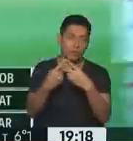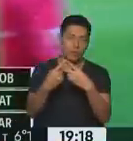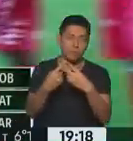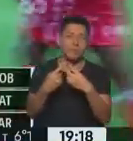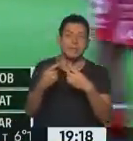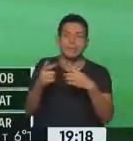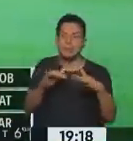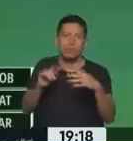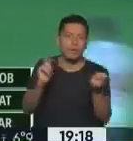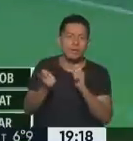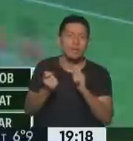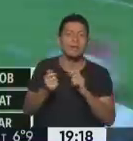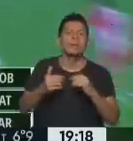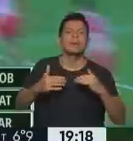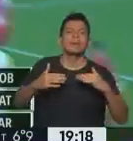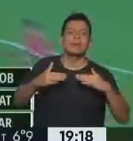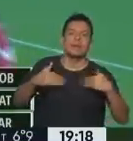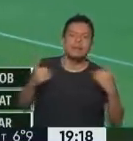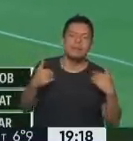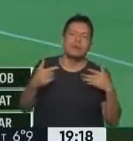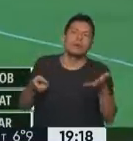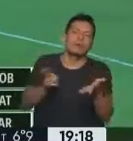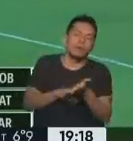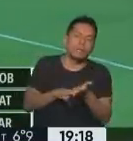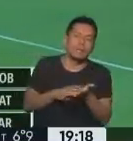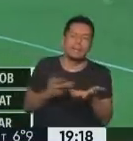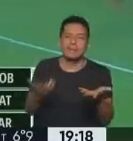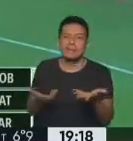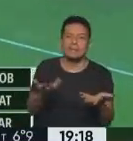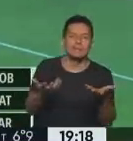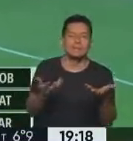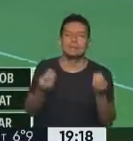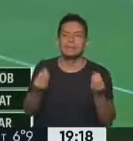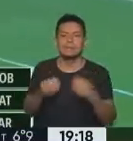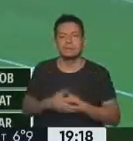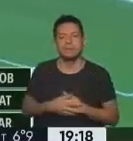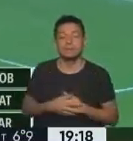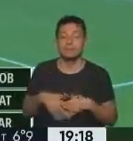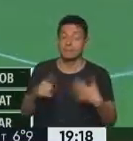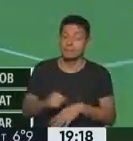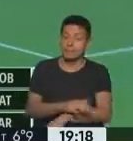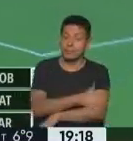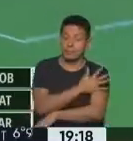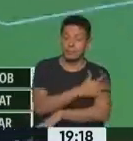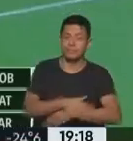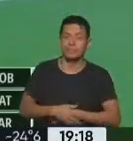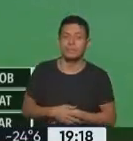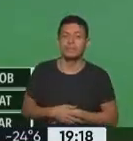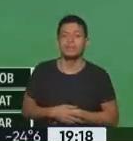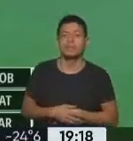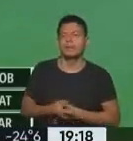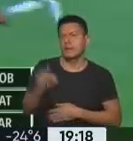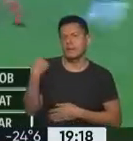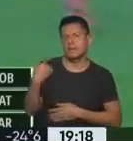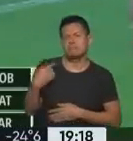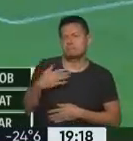cambiaba la ecuación porque otra Gimnasia vez. Otra vez claro, adentro, ¿no? Apasionante, como quizás no tuvo tanta emoción en el día de ayer cuando se resolvieron